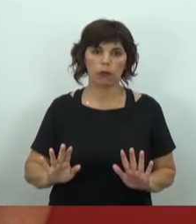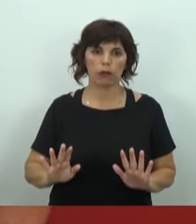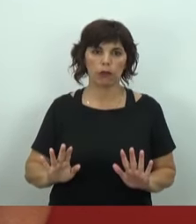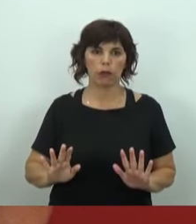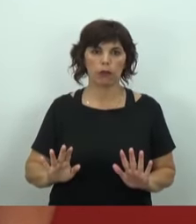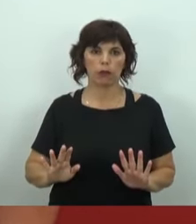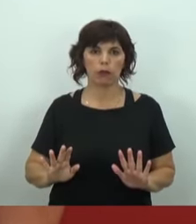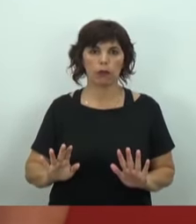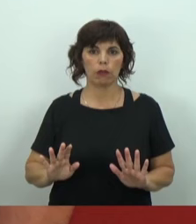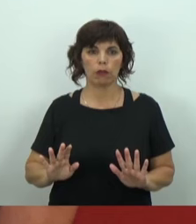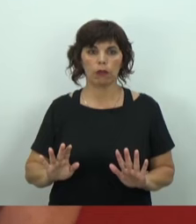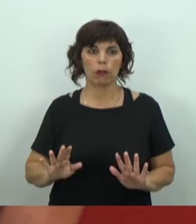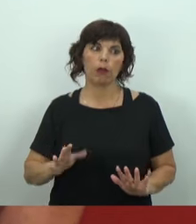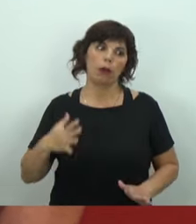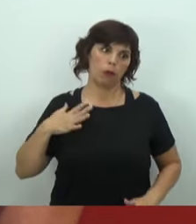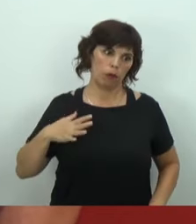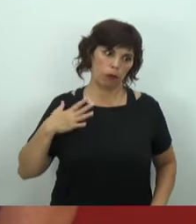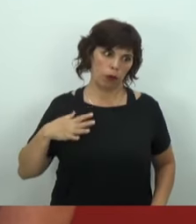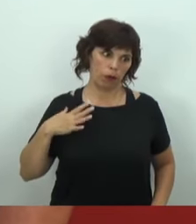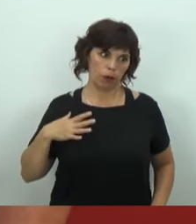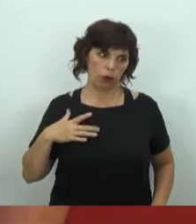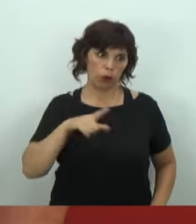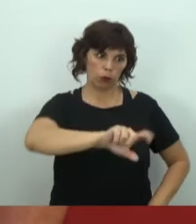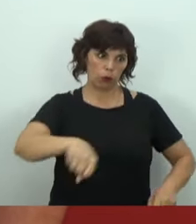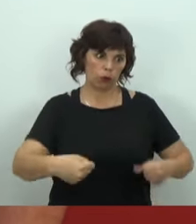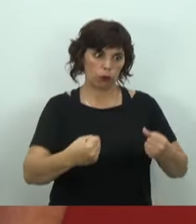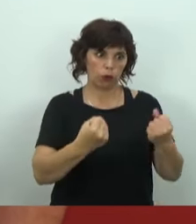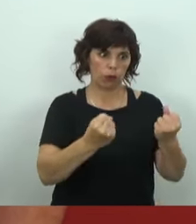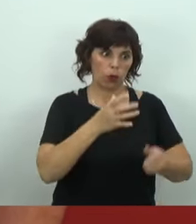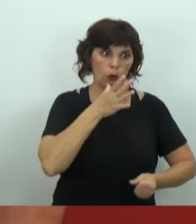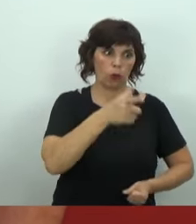No fue tu sacrificio que te salvó. No.